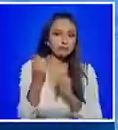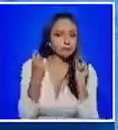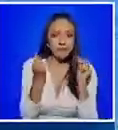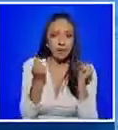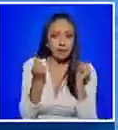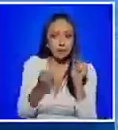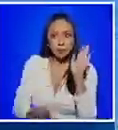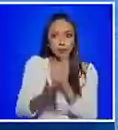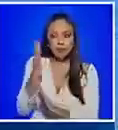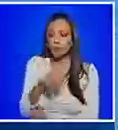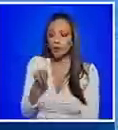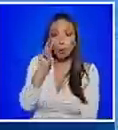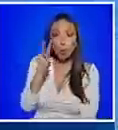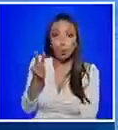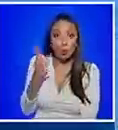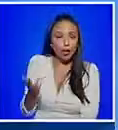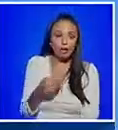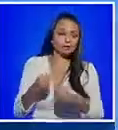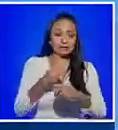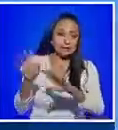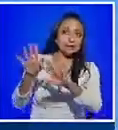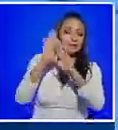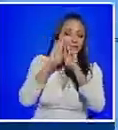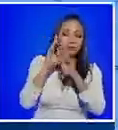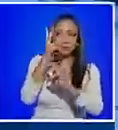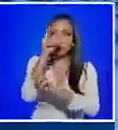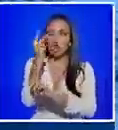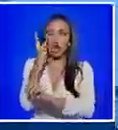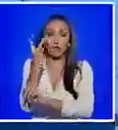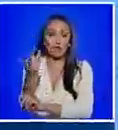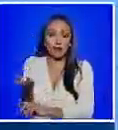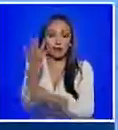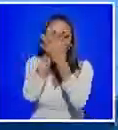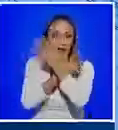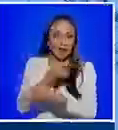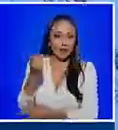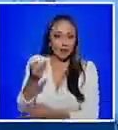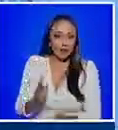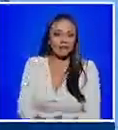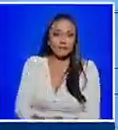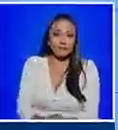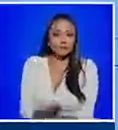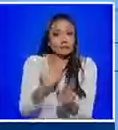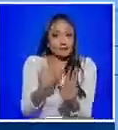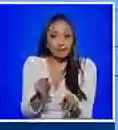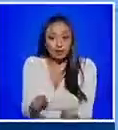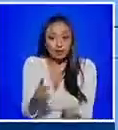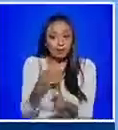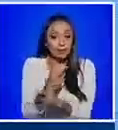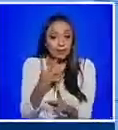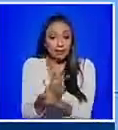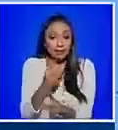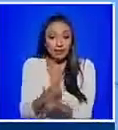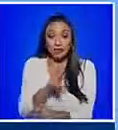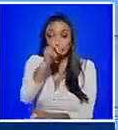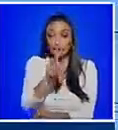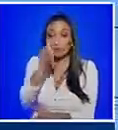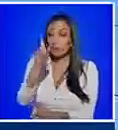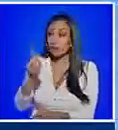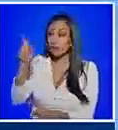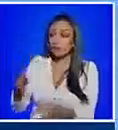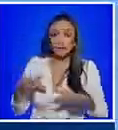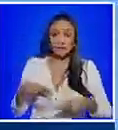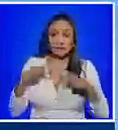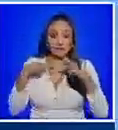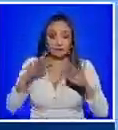lamentablemente no ve ninguno de estos cables. Todo esto se ha convertido básicamente en un peligro para quienes habitan